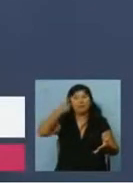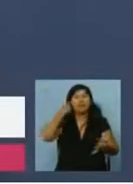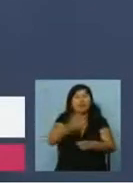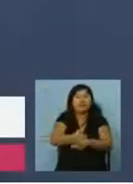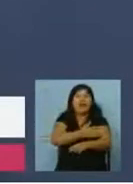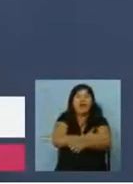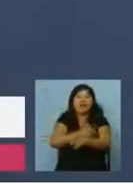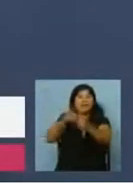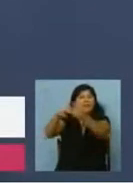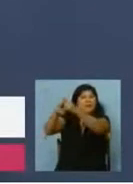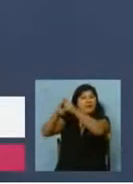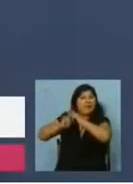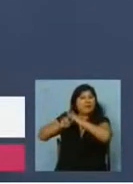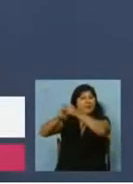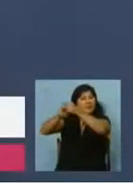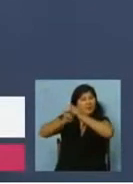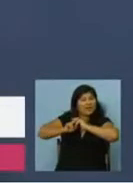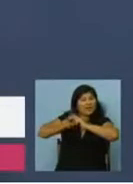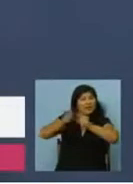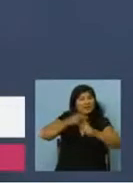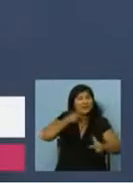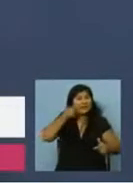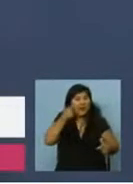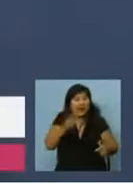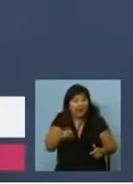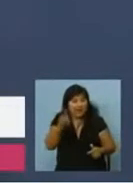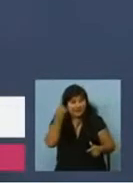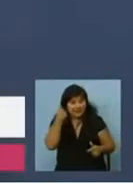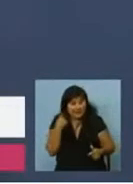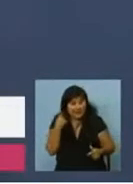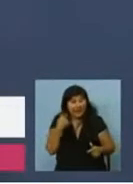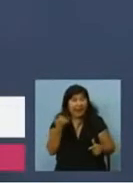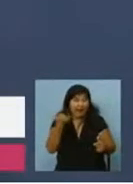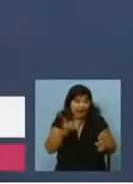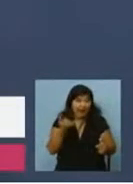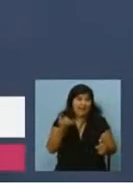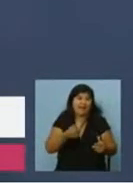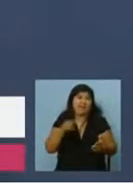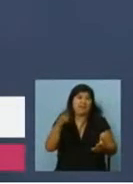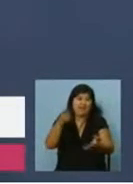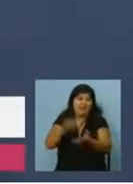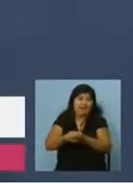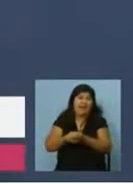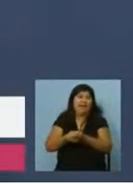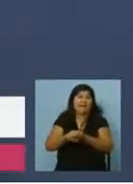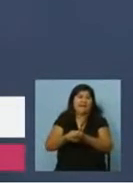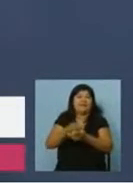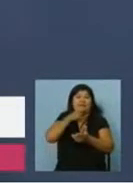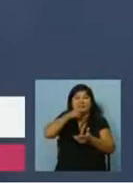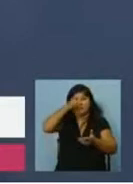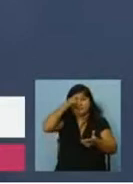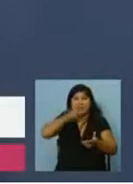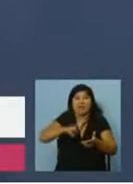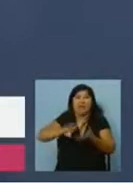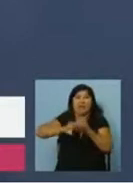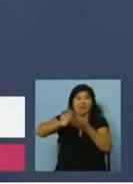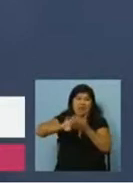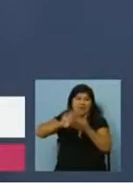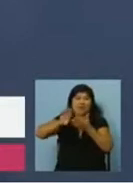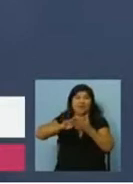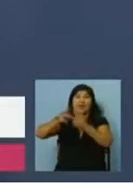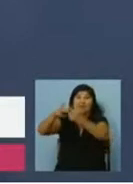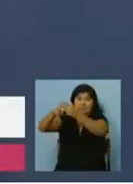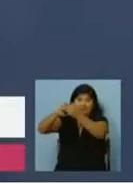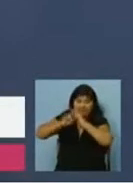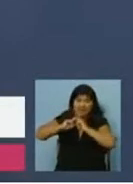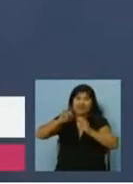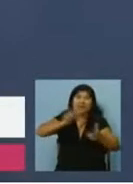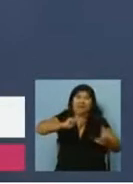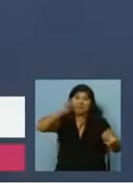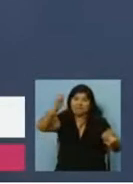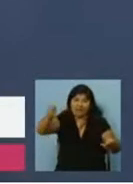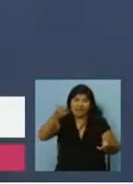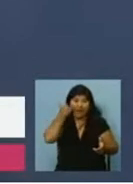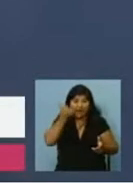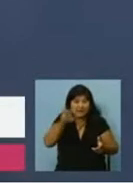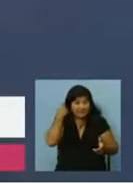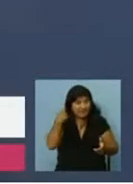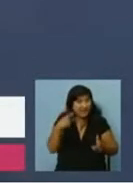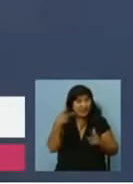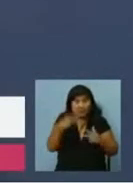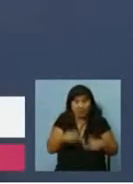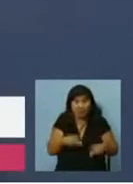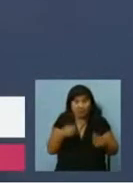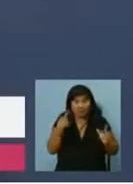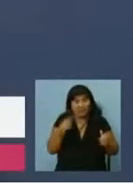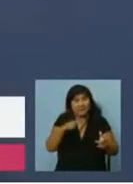intereses de alguna de las cuotas de los créditos. Así que veremos cómo funciona